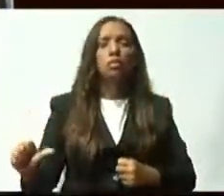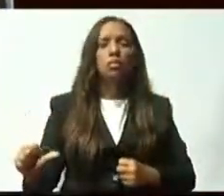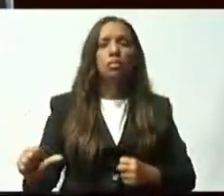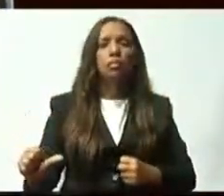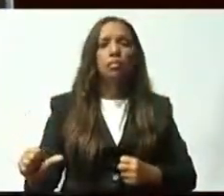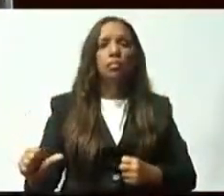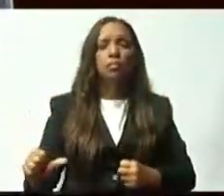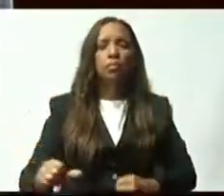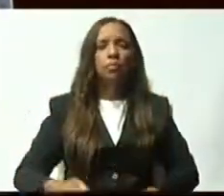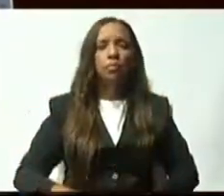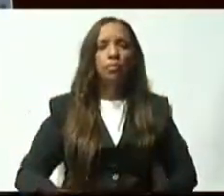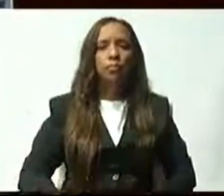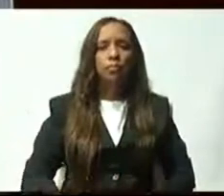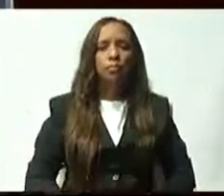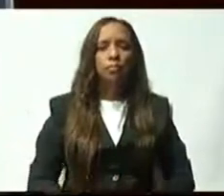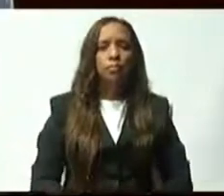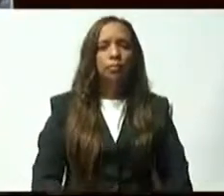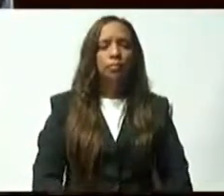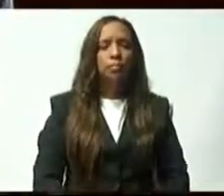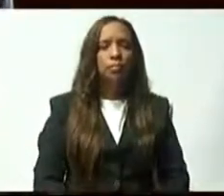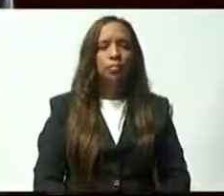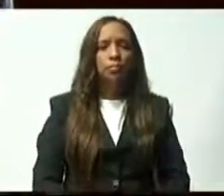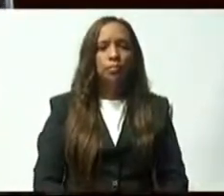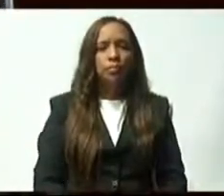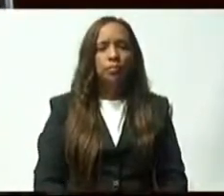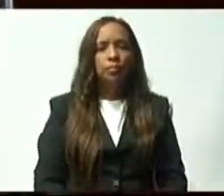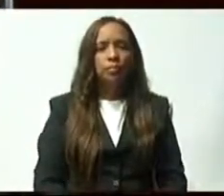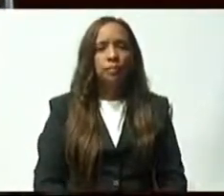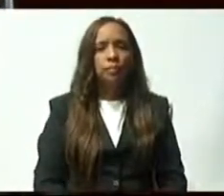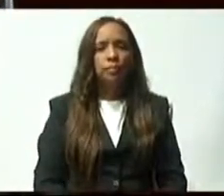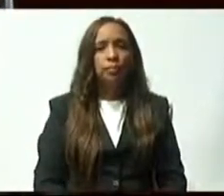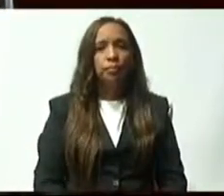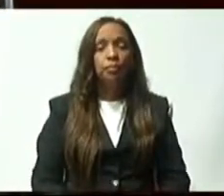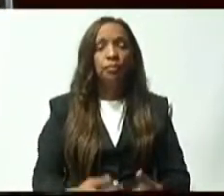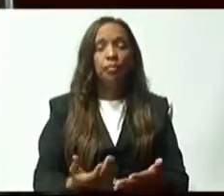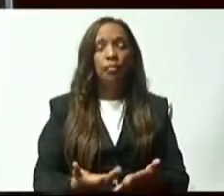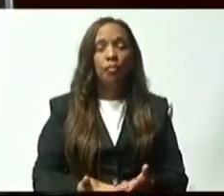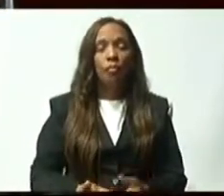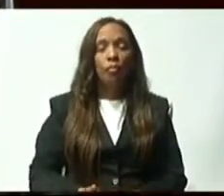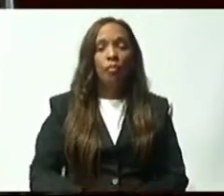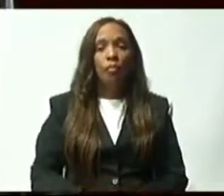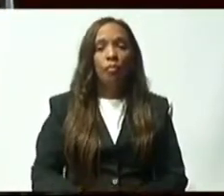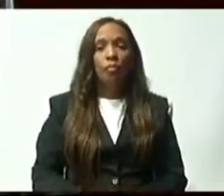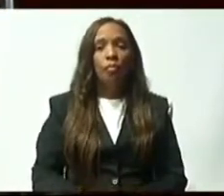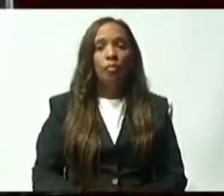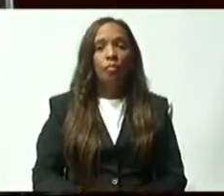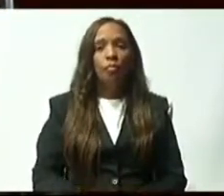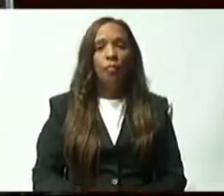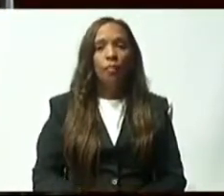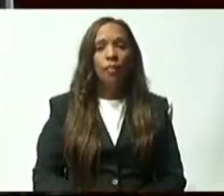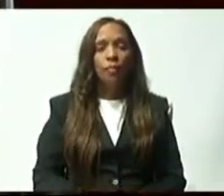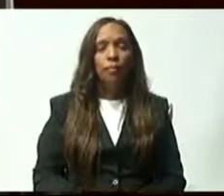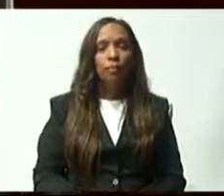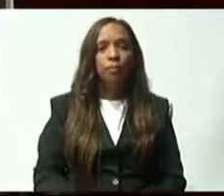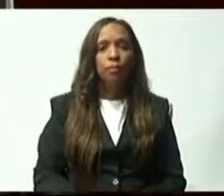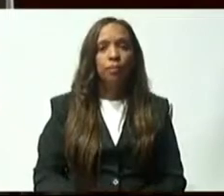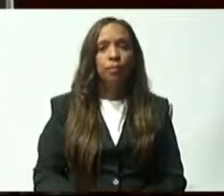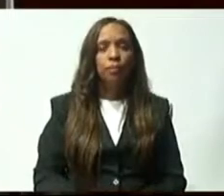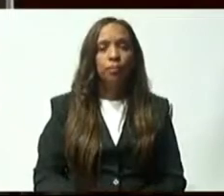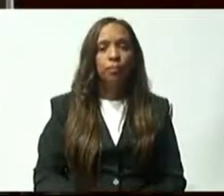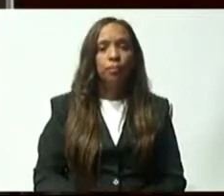nosotros somos vecinos, estamos a una esquina del Ministerio Público. Yo no tengo dónde me